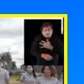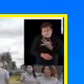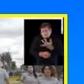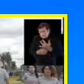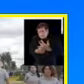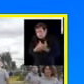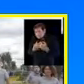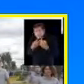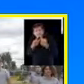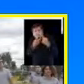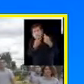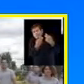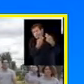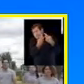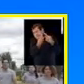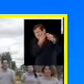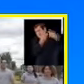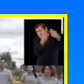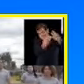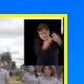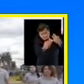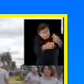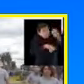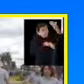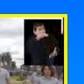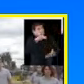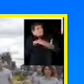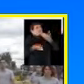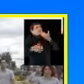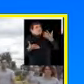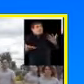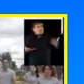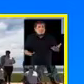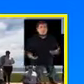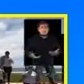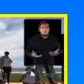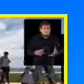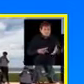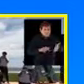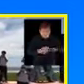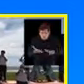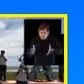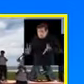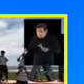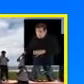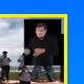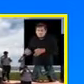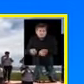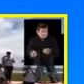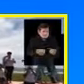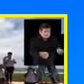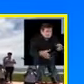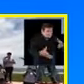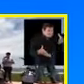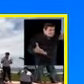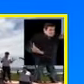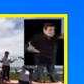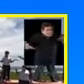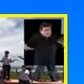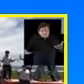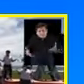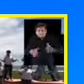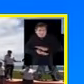tanto abuso tendrá una solución ¿Cuántas miradas se tienen que